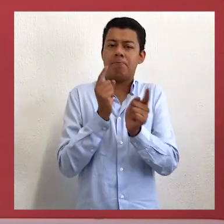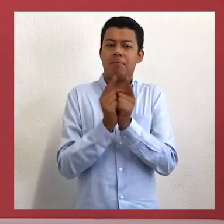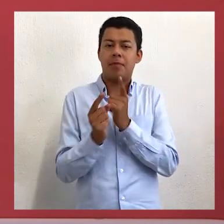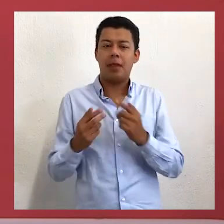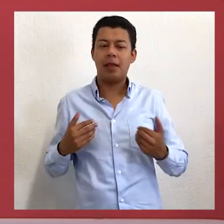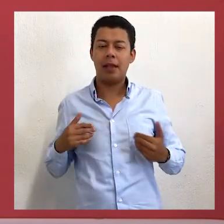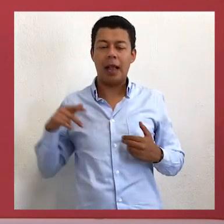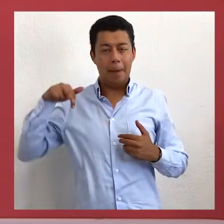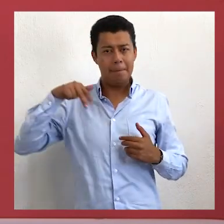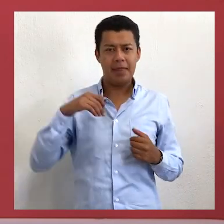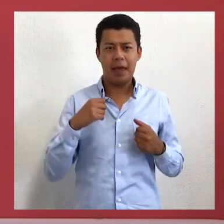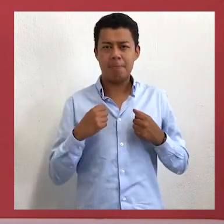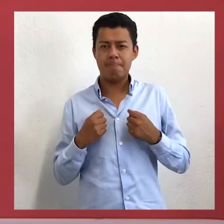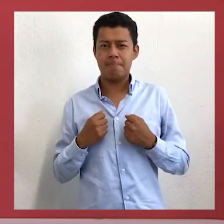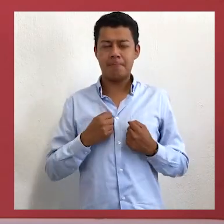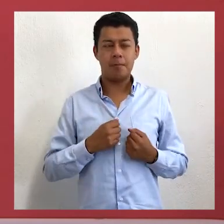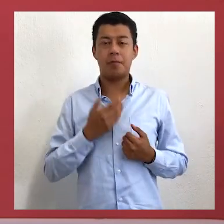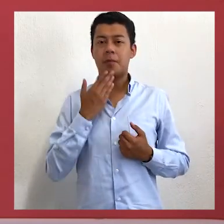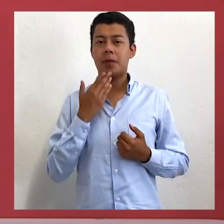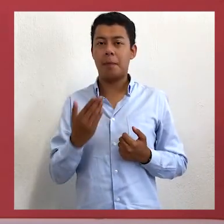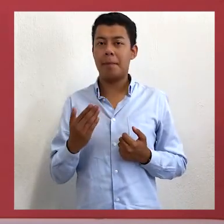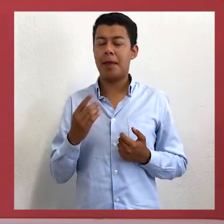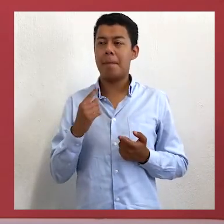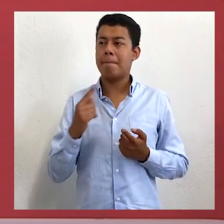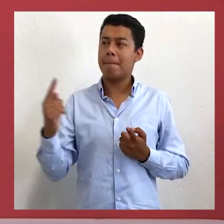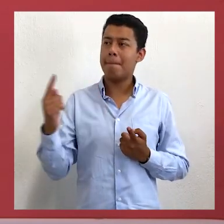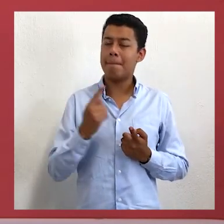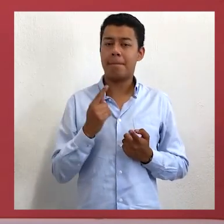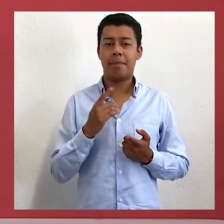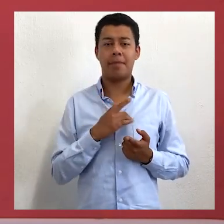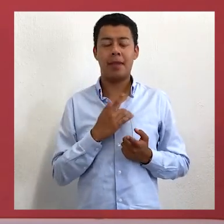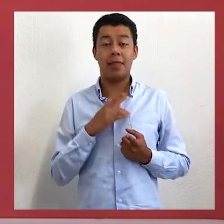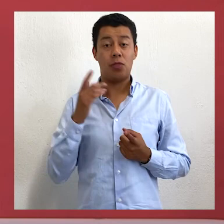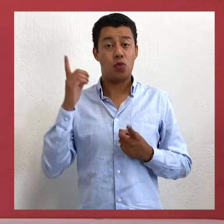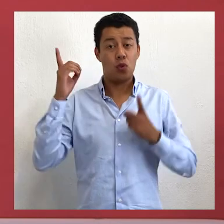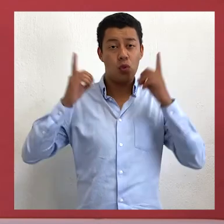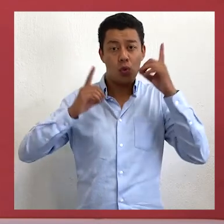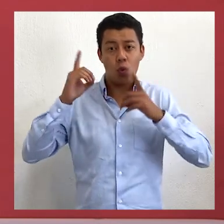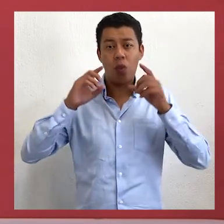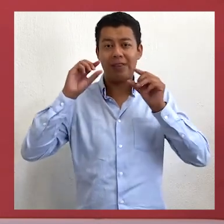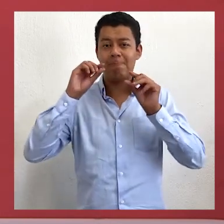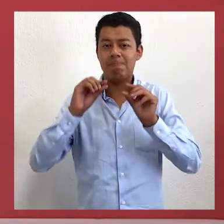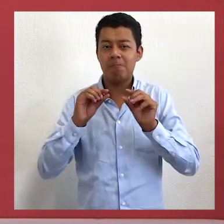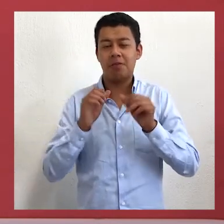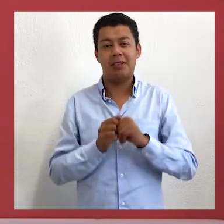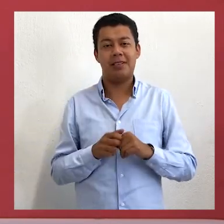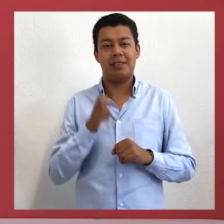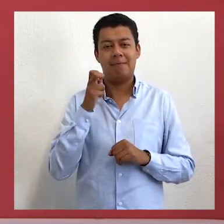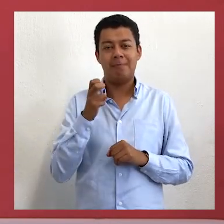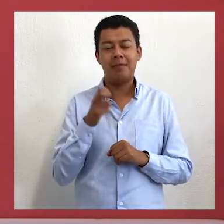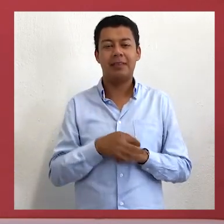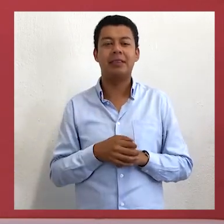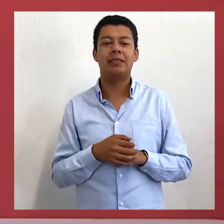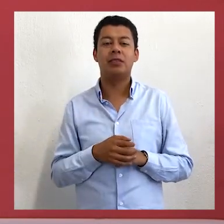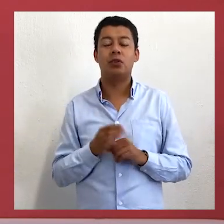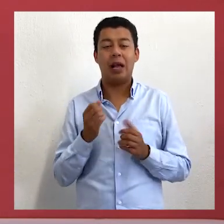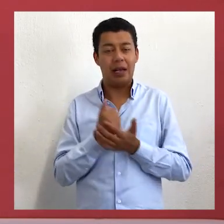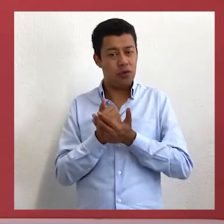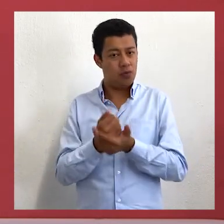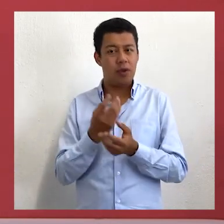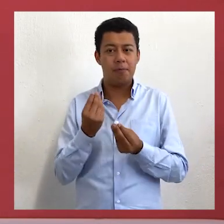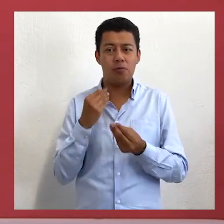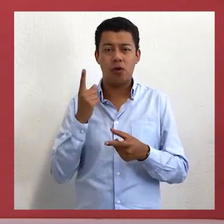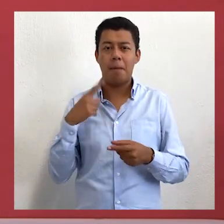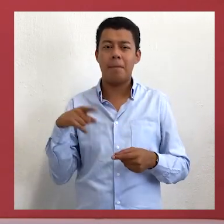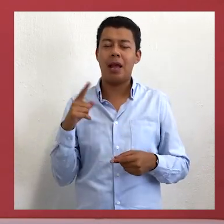desarrollarse, en el caminar, en el ir, en el venir, que no sienta dudas acerca de. Esto nos ayuda mucho